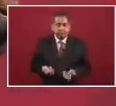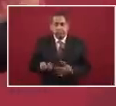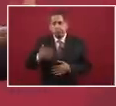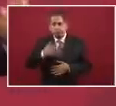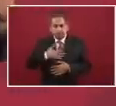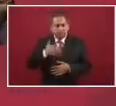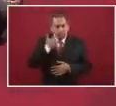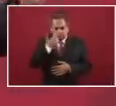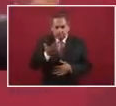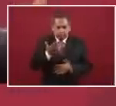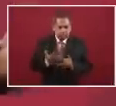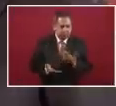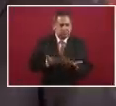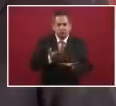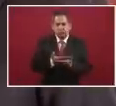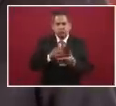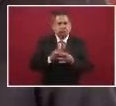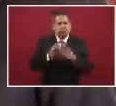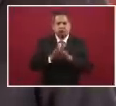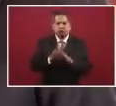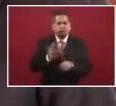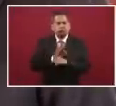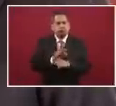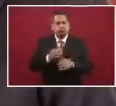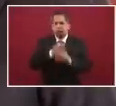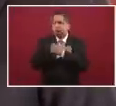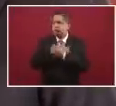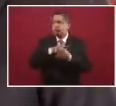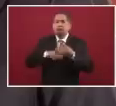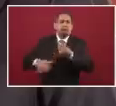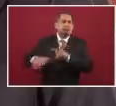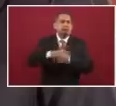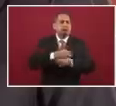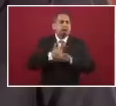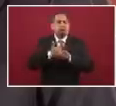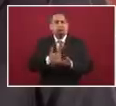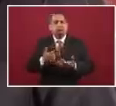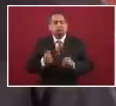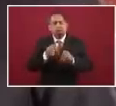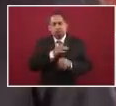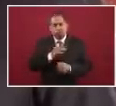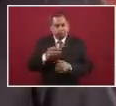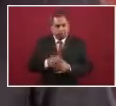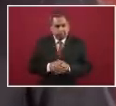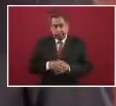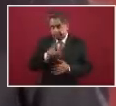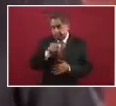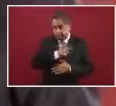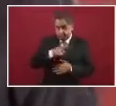olvidemos que la primera reforma educativa la